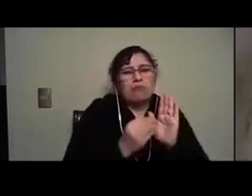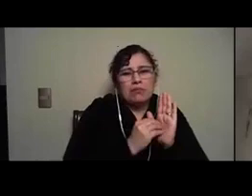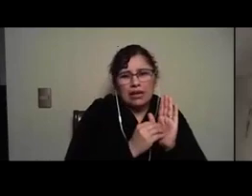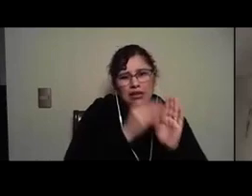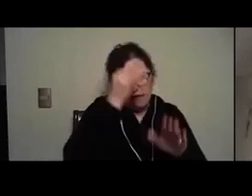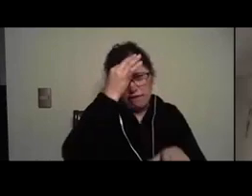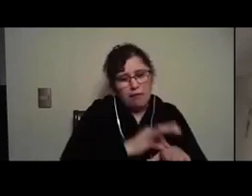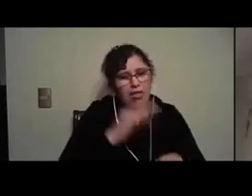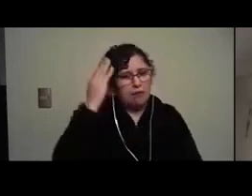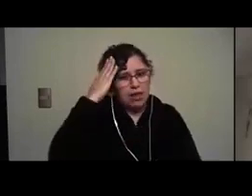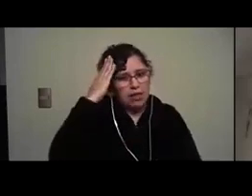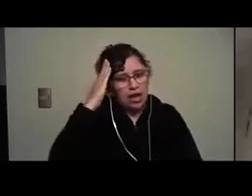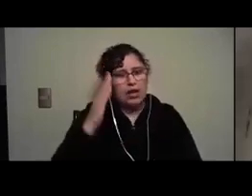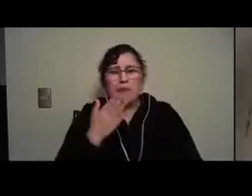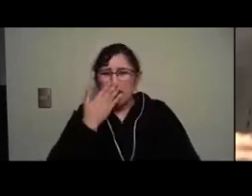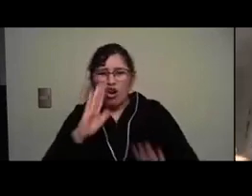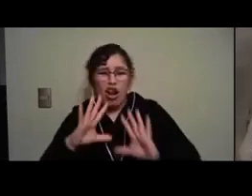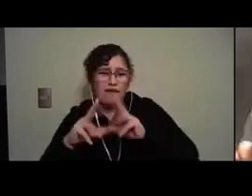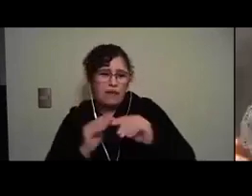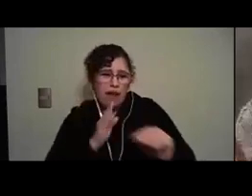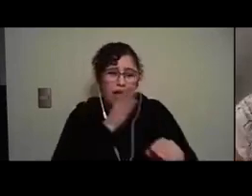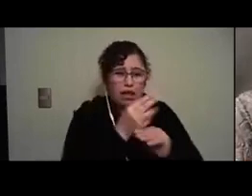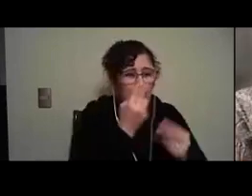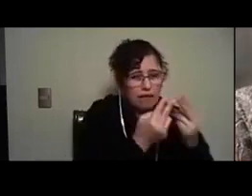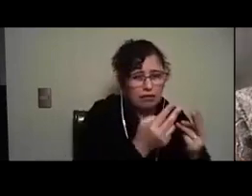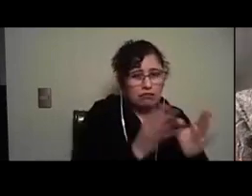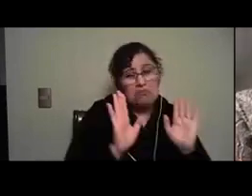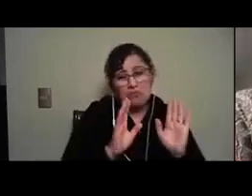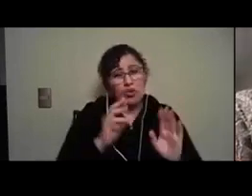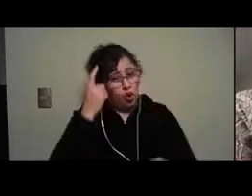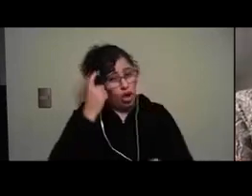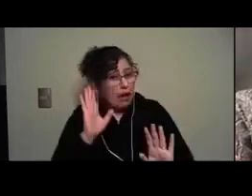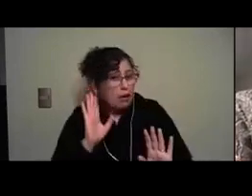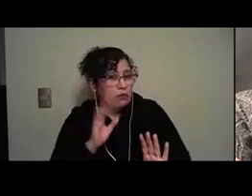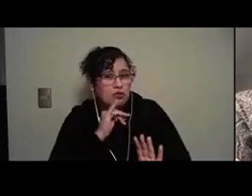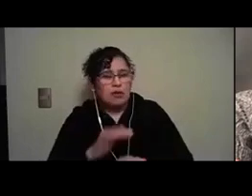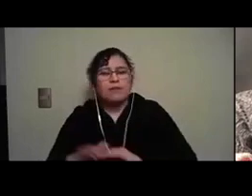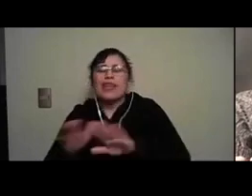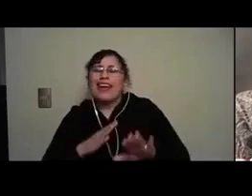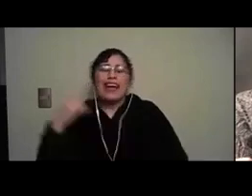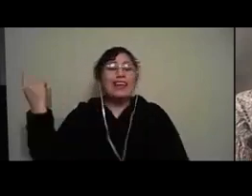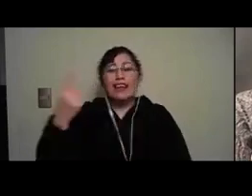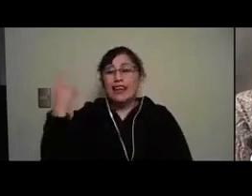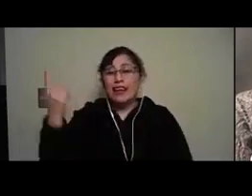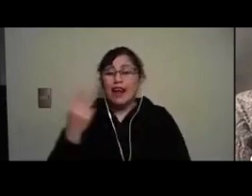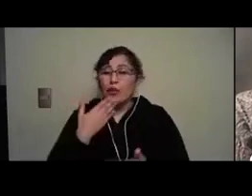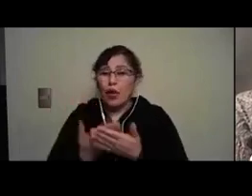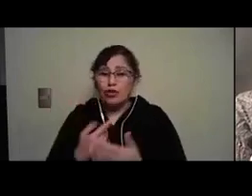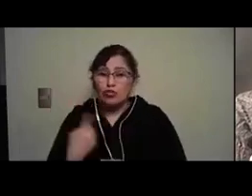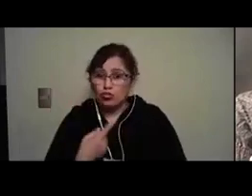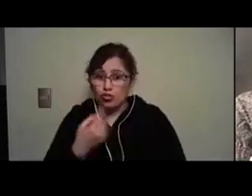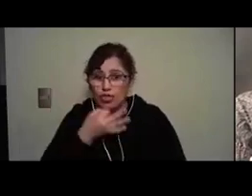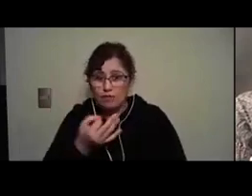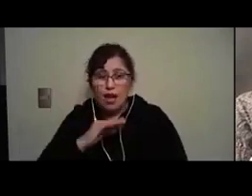enfermedades mentales, pues, creo Sí, yo, mira, en ¿no? general, cuando hablamos de adultos mayores y